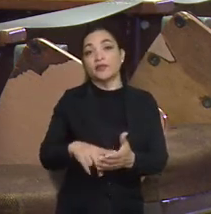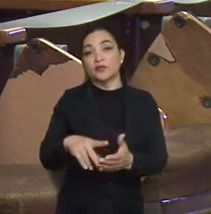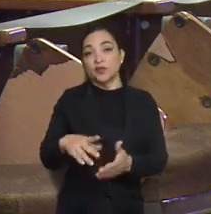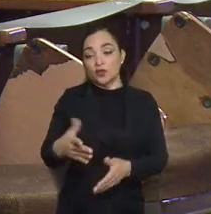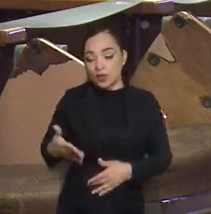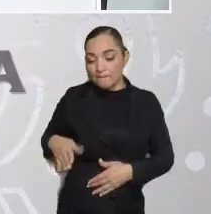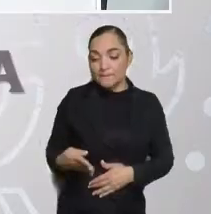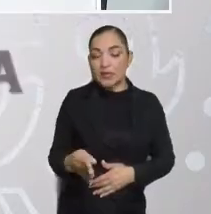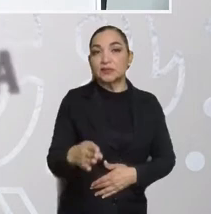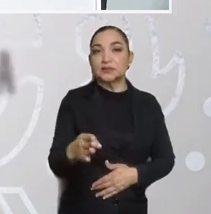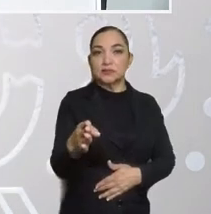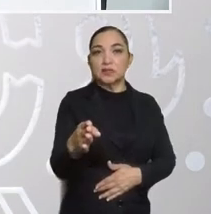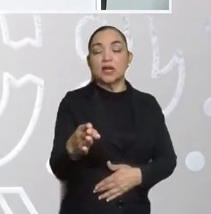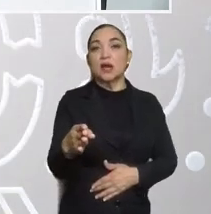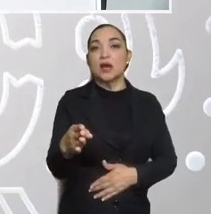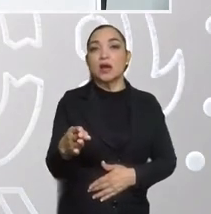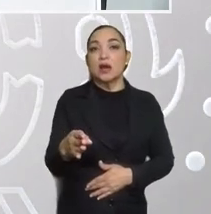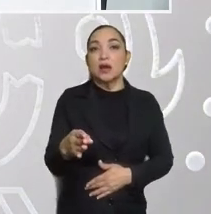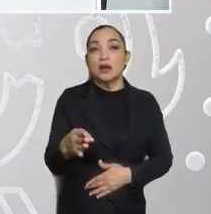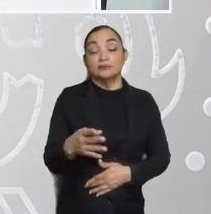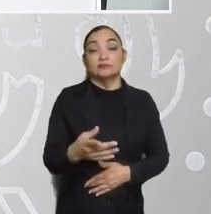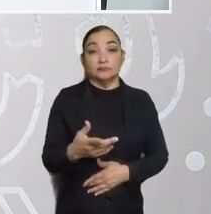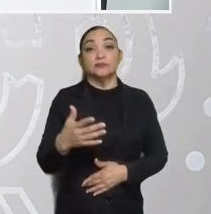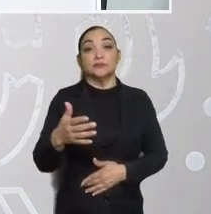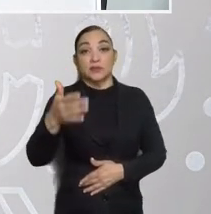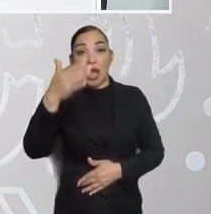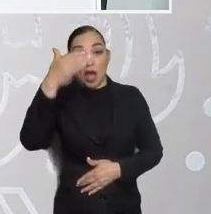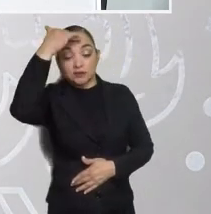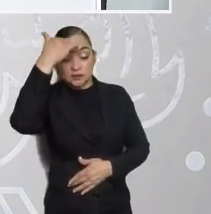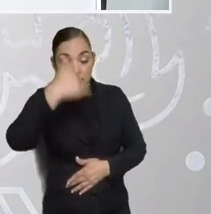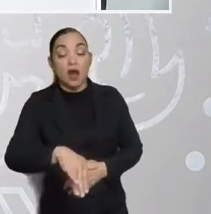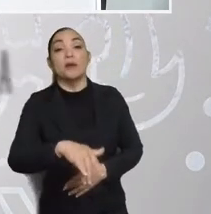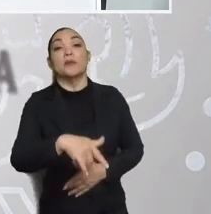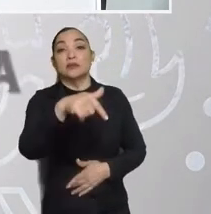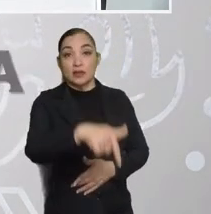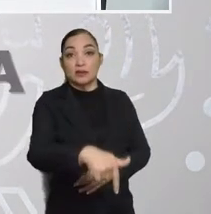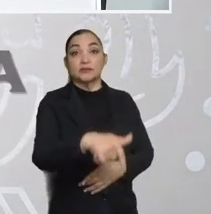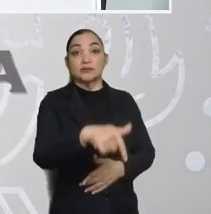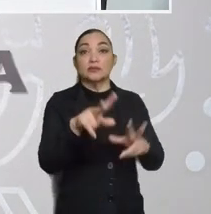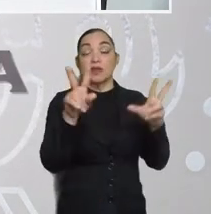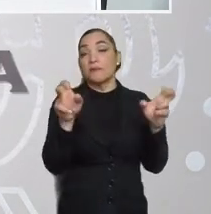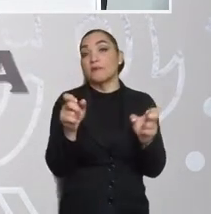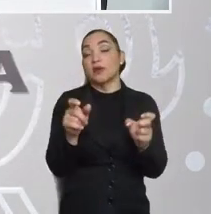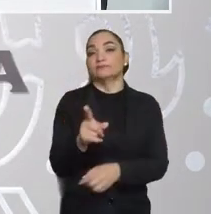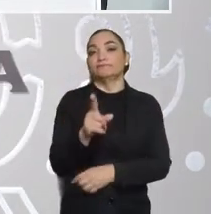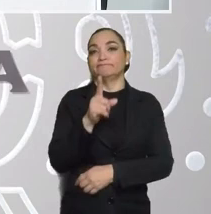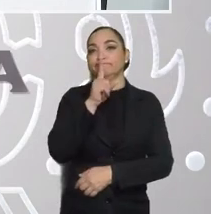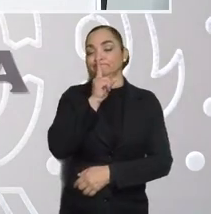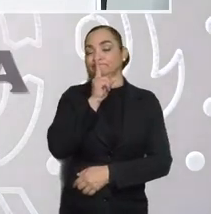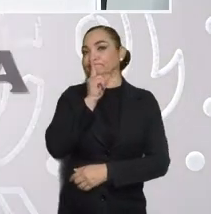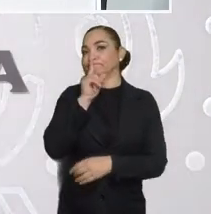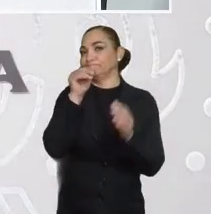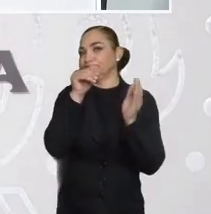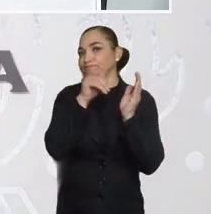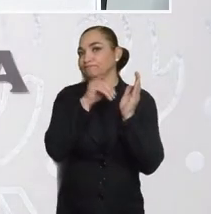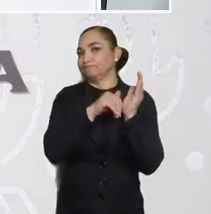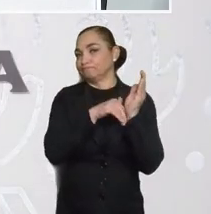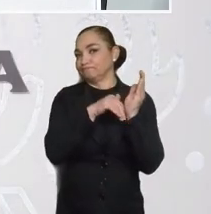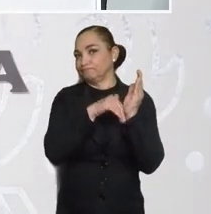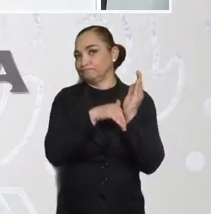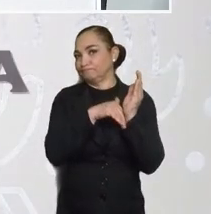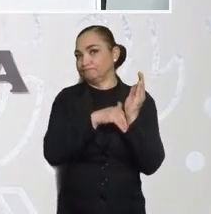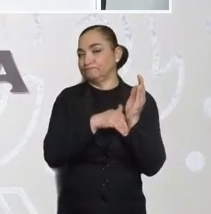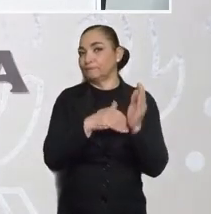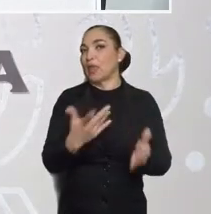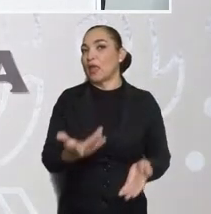zona, funcionarios, que tienen conocimiento también de esto. ¿Y no dicen nada? Pues no han dicho nada y los